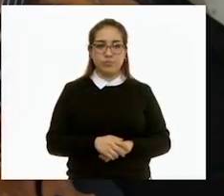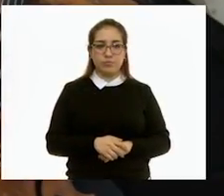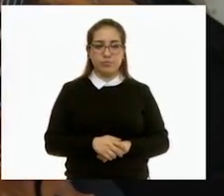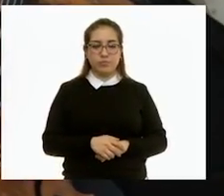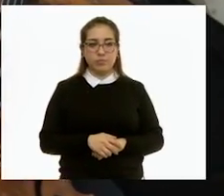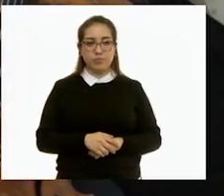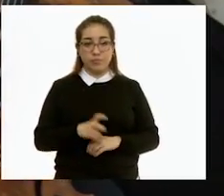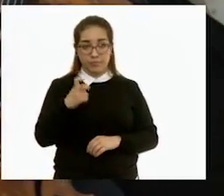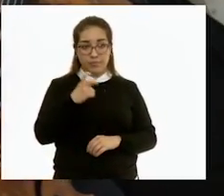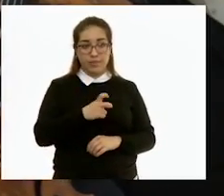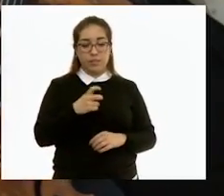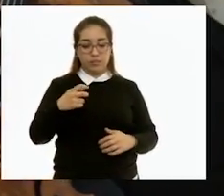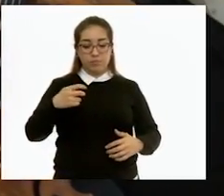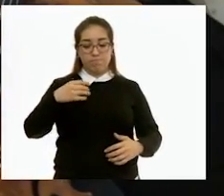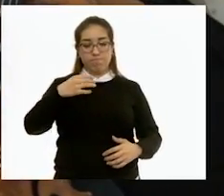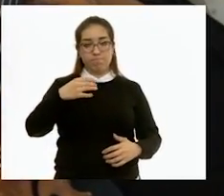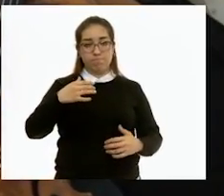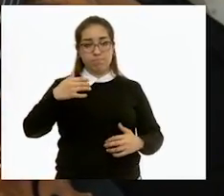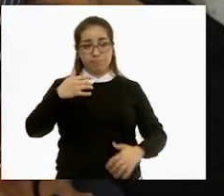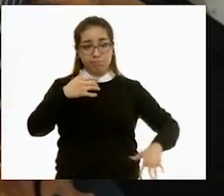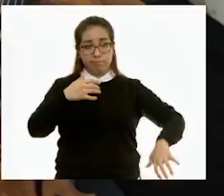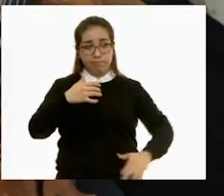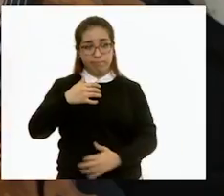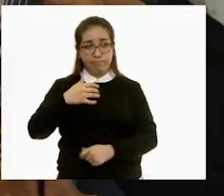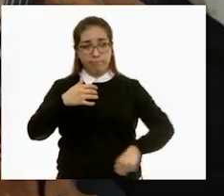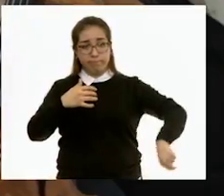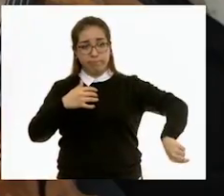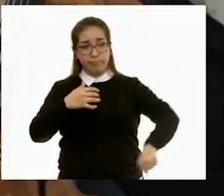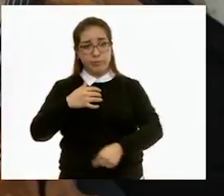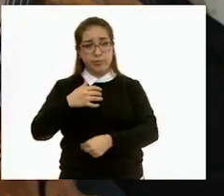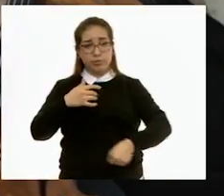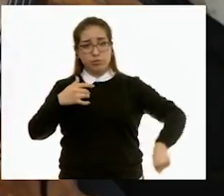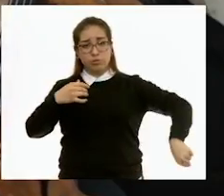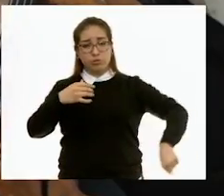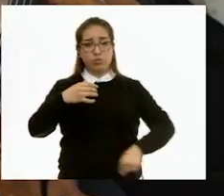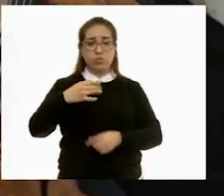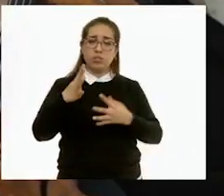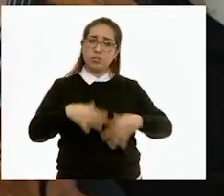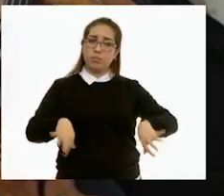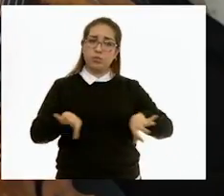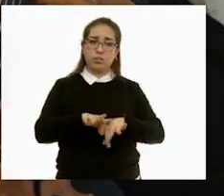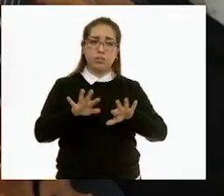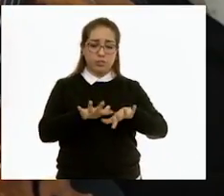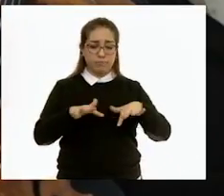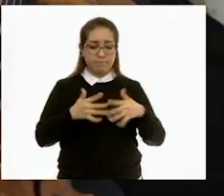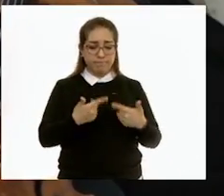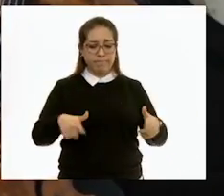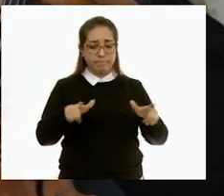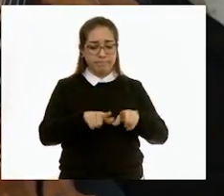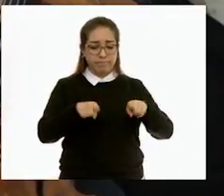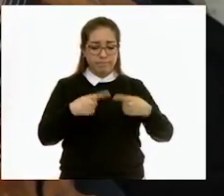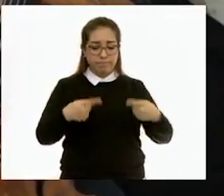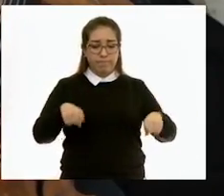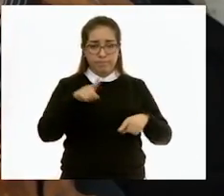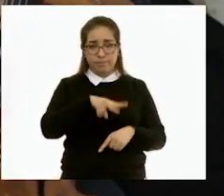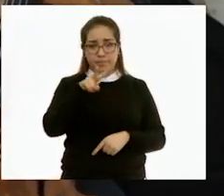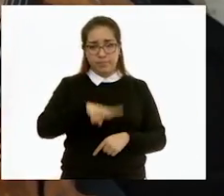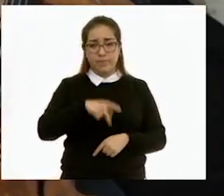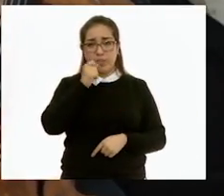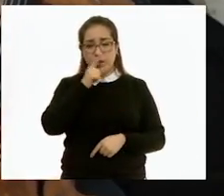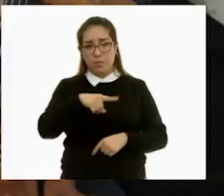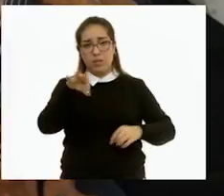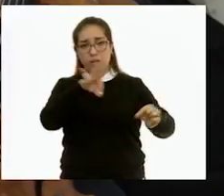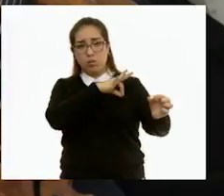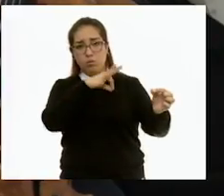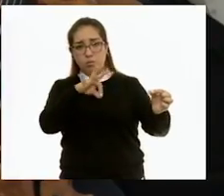El violonchelo es muy importante en la orquesta, al igual que los violines. Son muy numerosos,